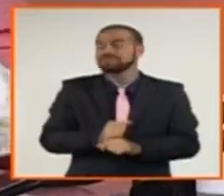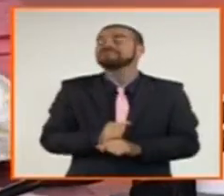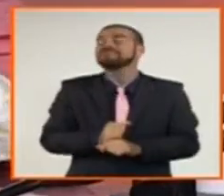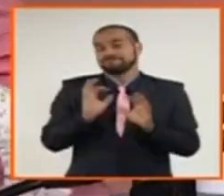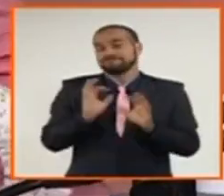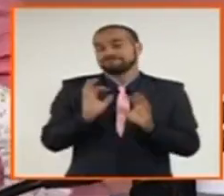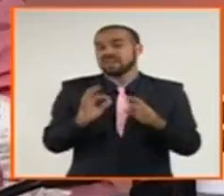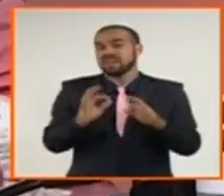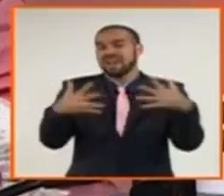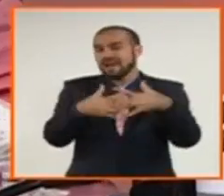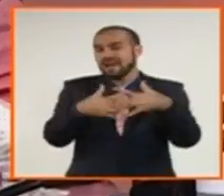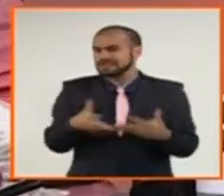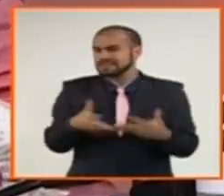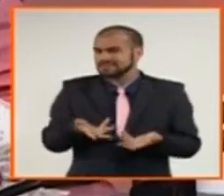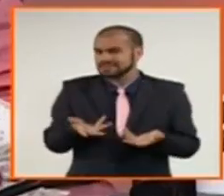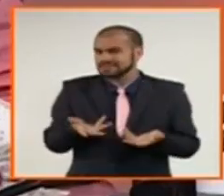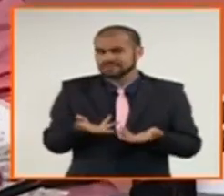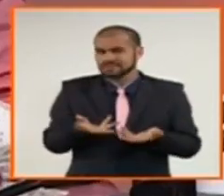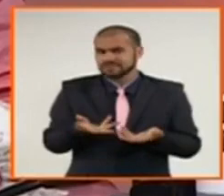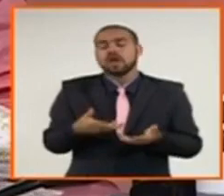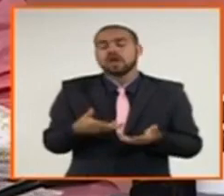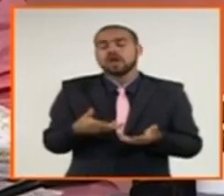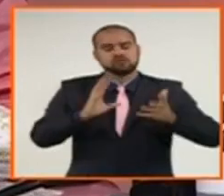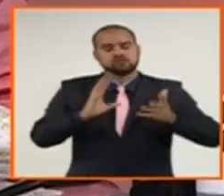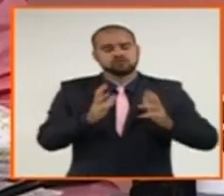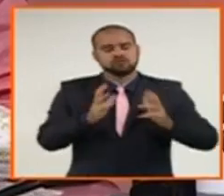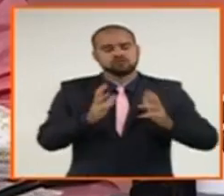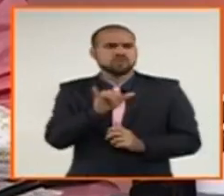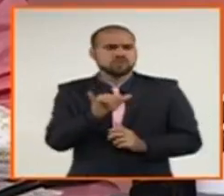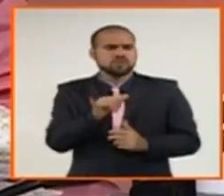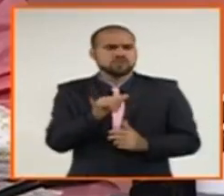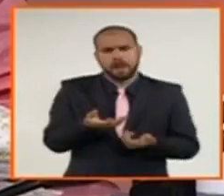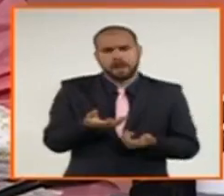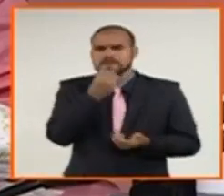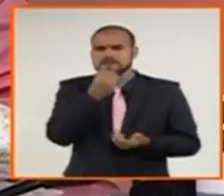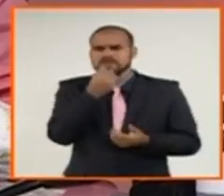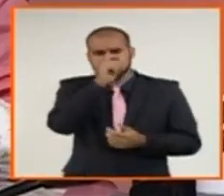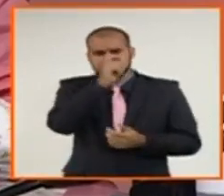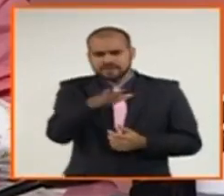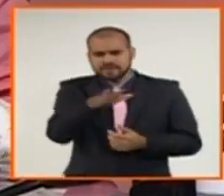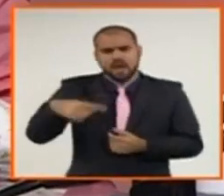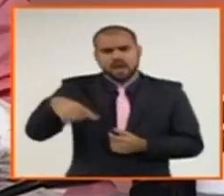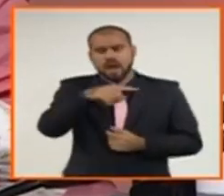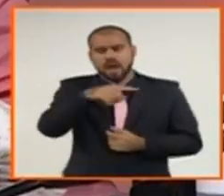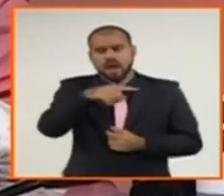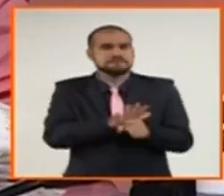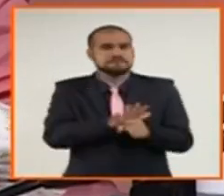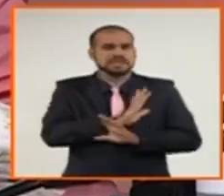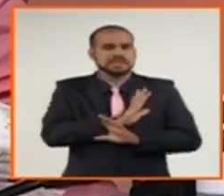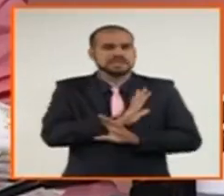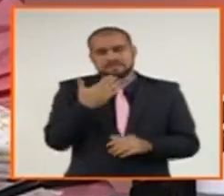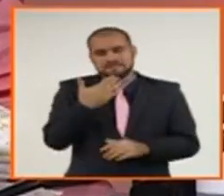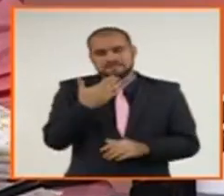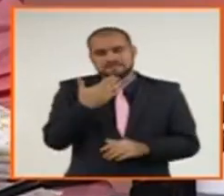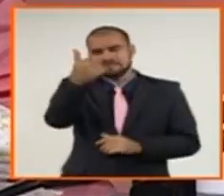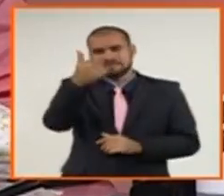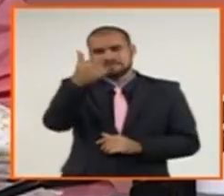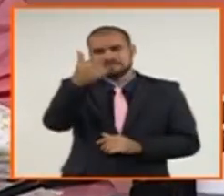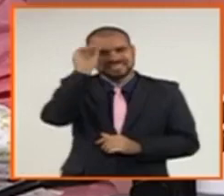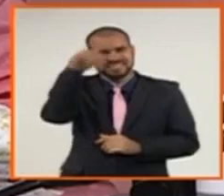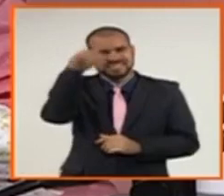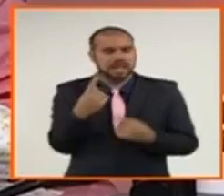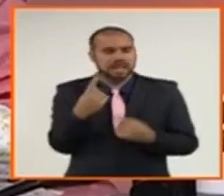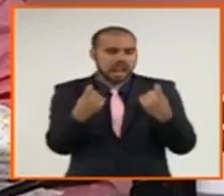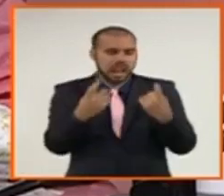la manera en que no solo ha sobrevivido, sino que nuestros niños han empezado a hacer una vida un poquito más cercana a sus necesidades